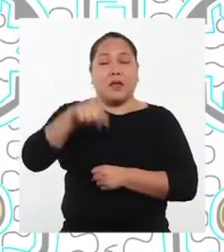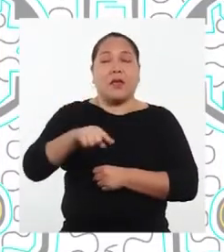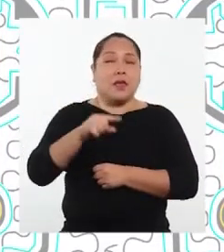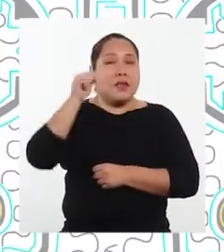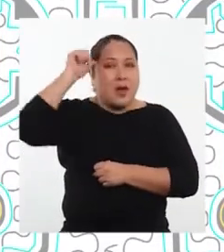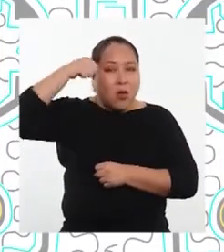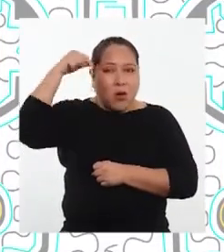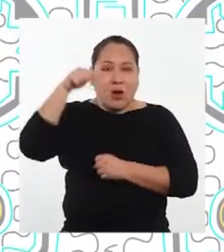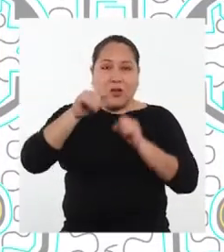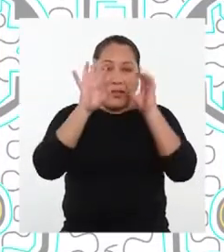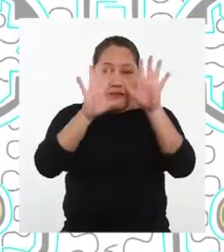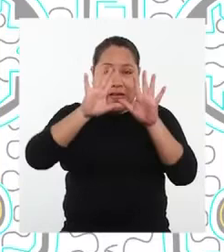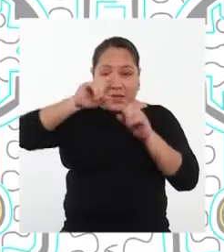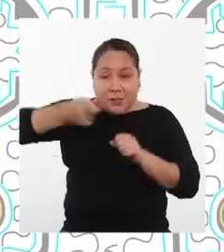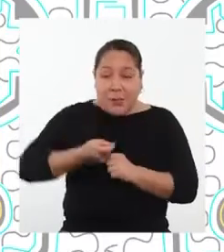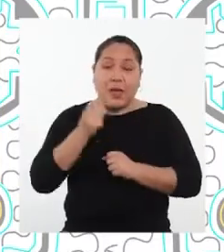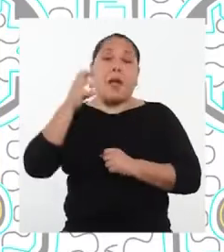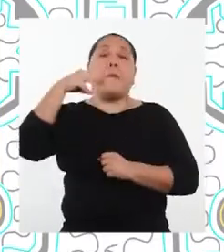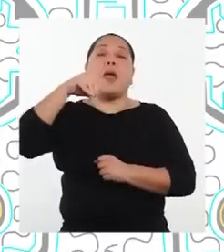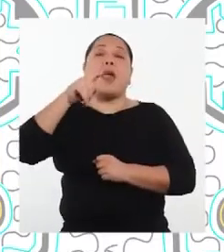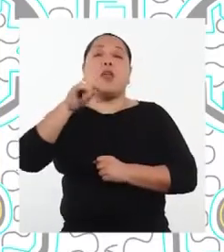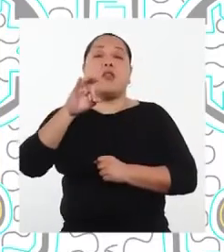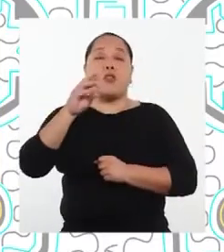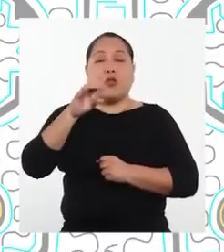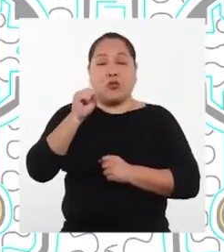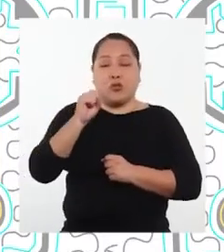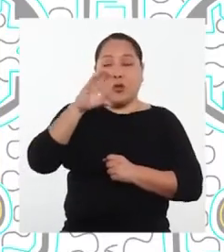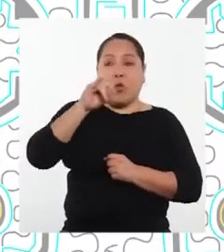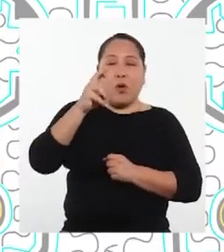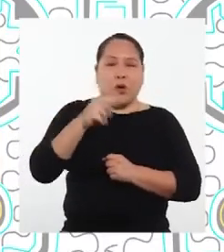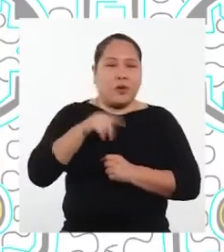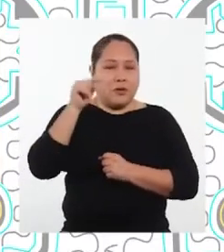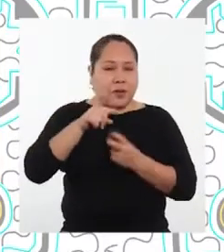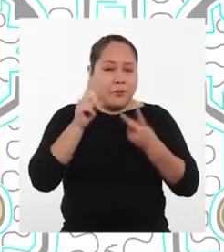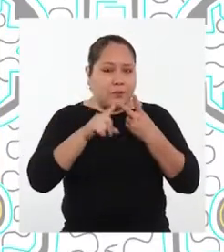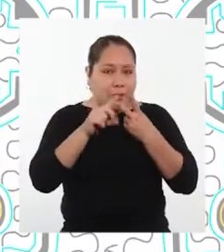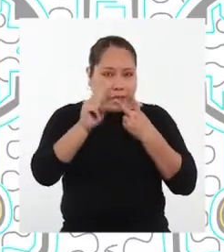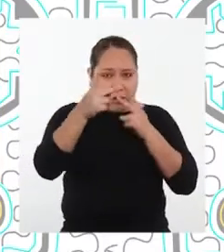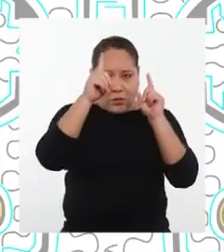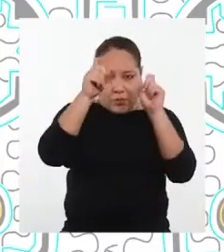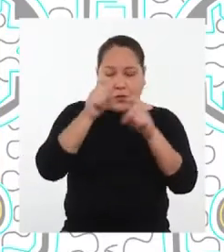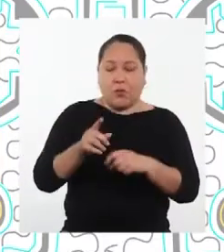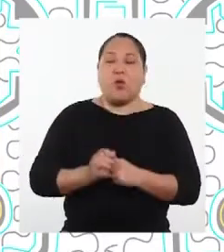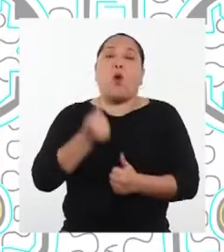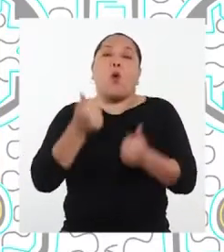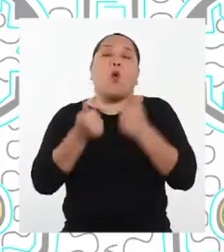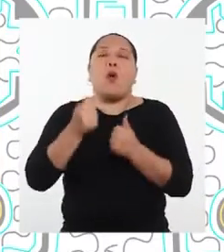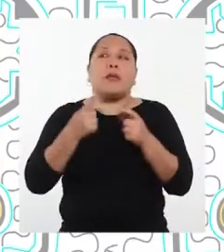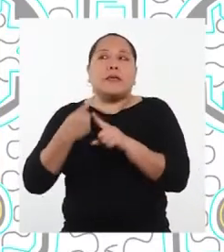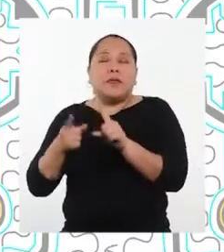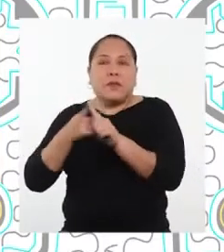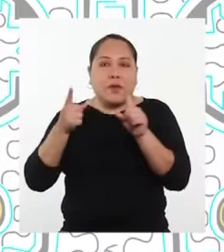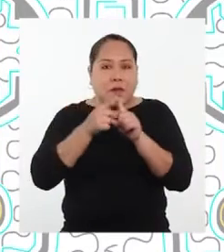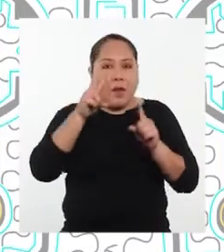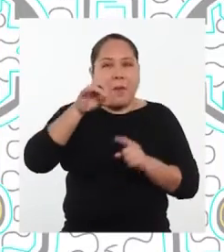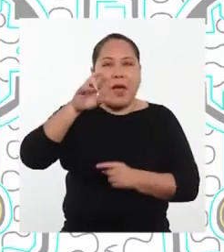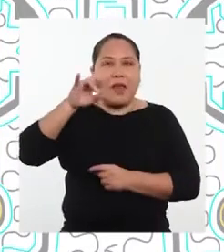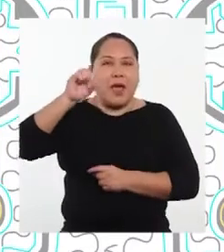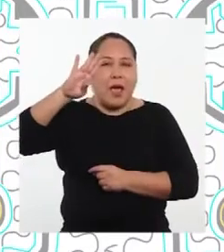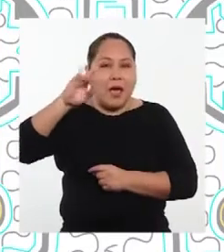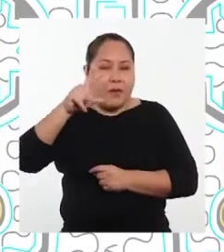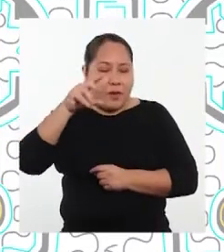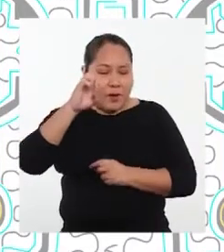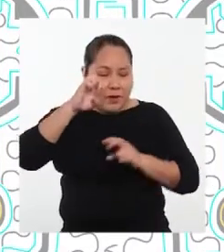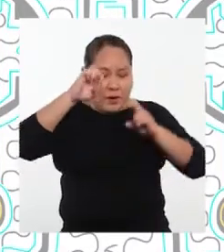son 10.000 metros cuadrados. Esto nos lleva a la segunda pregunta que debemos hacer en estos casos. ¿Cuál es la variable